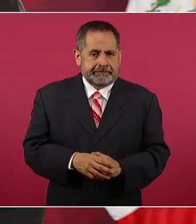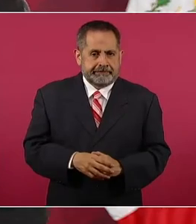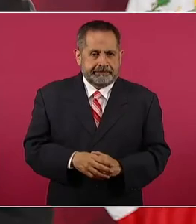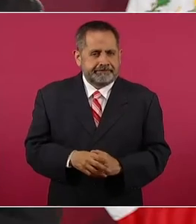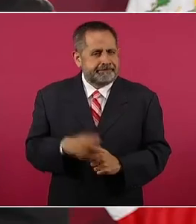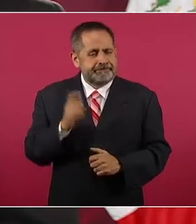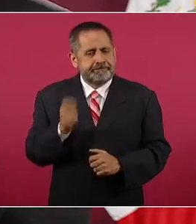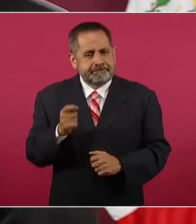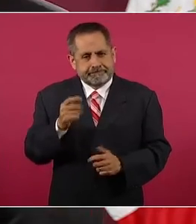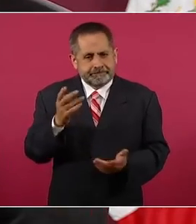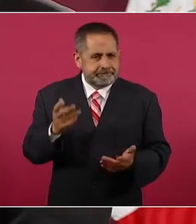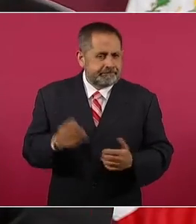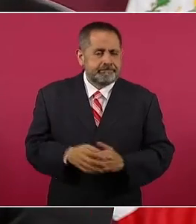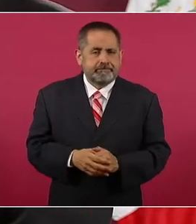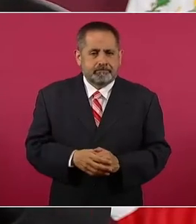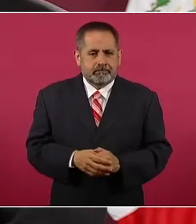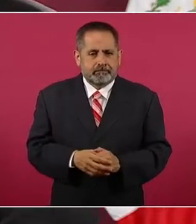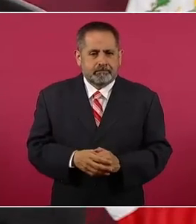Entonces,